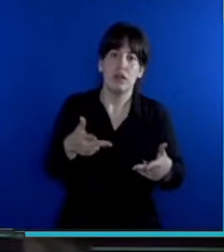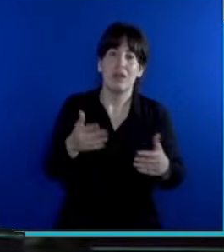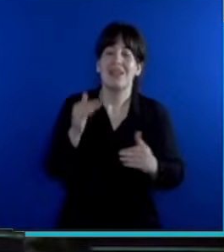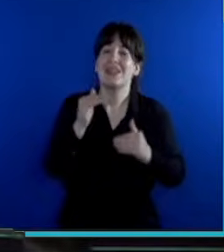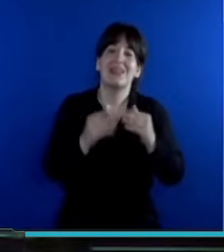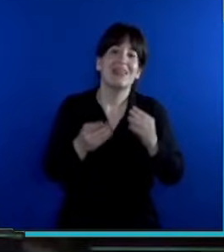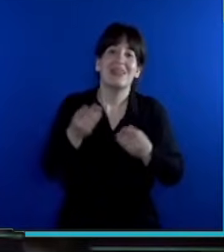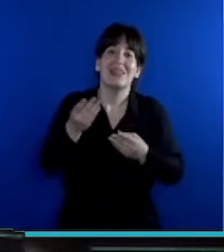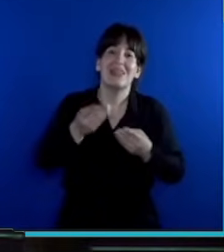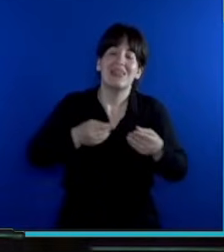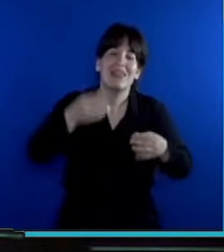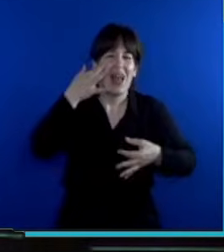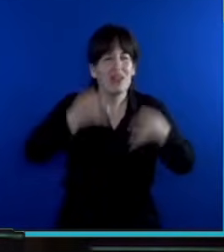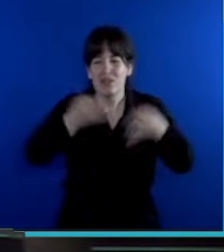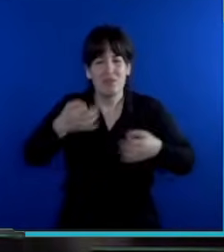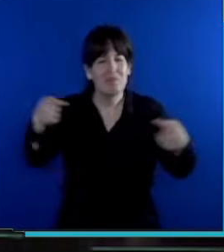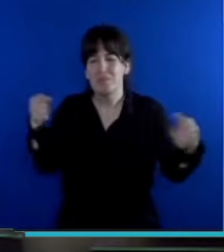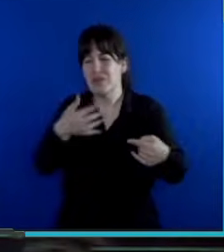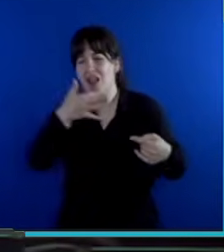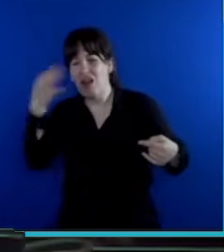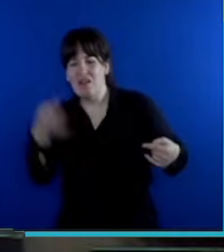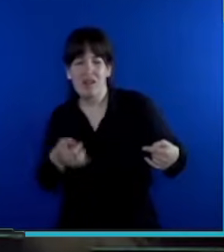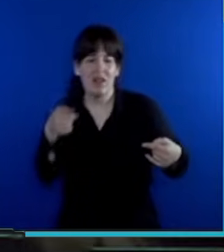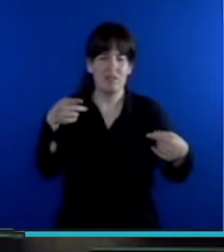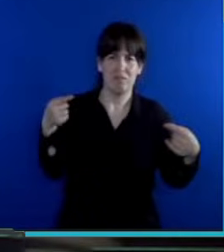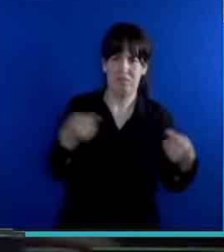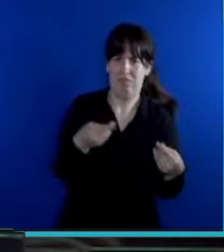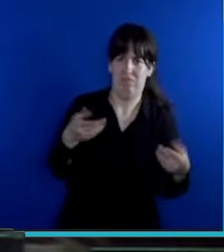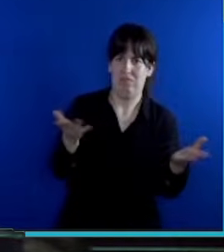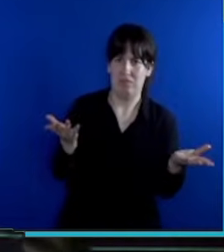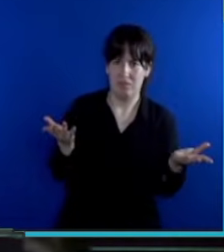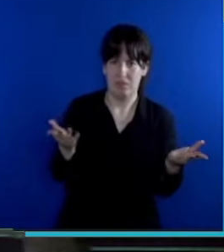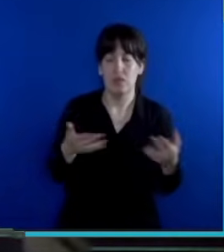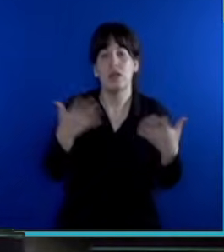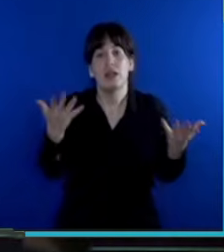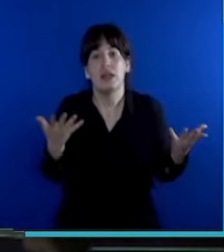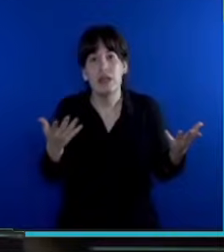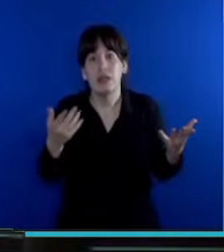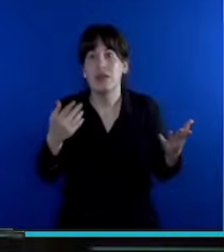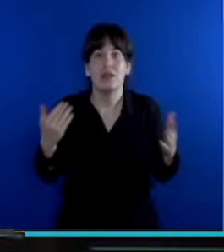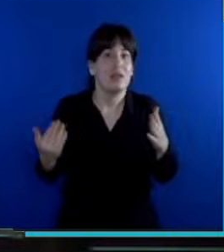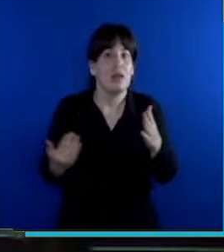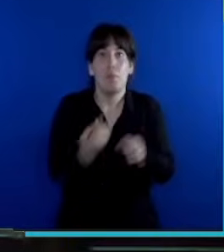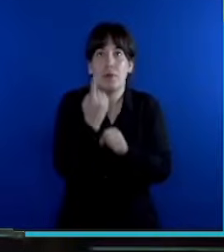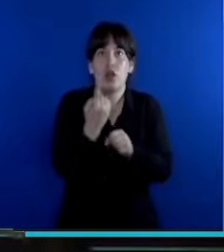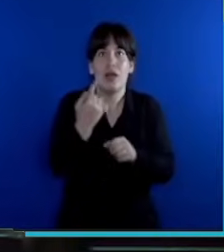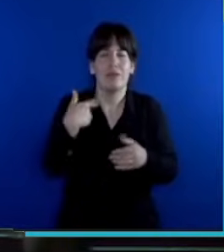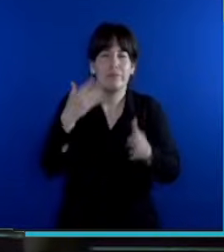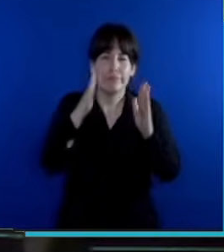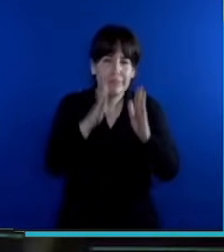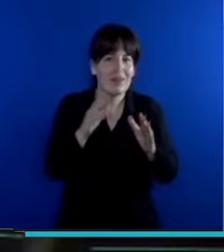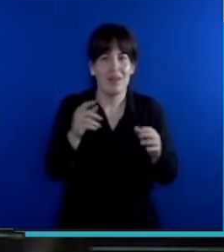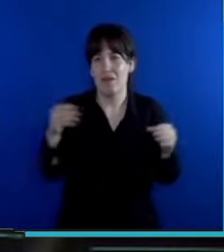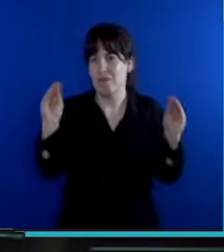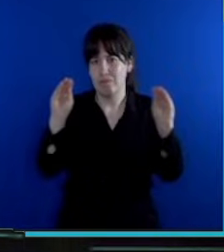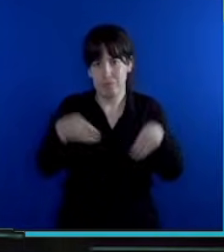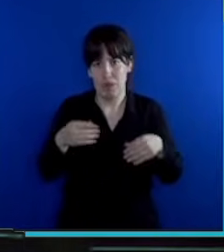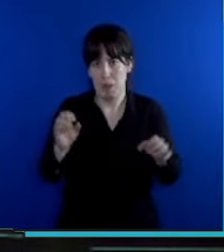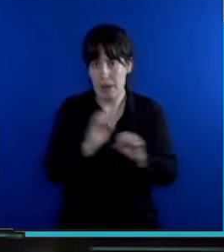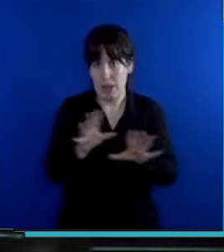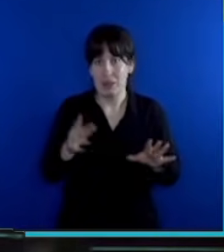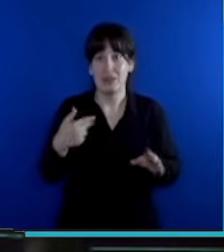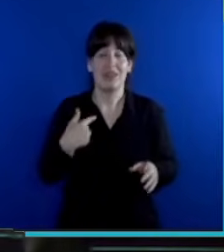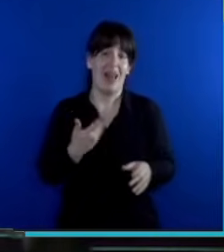diagnóstico completamente equivocado de la realidad y por ende sus prioridades van a ser erróneas. Ya nos enseñaron en Lógica 1, en